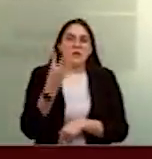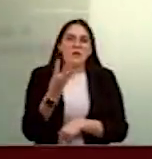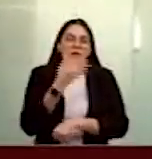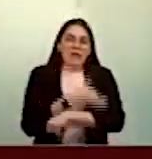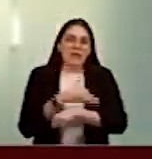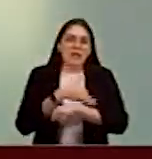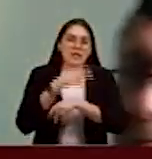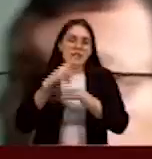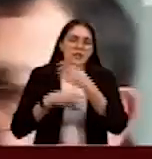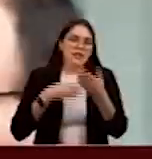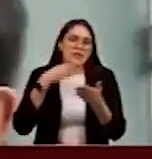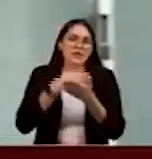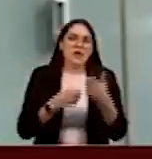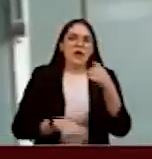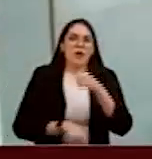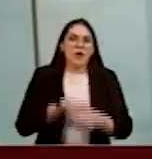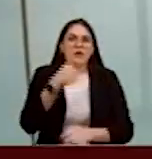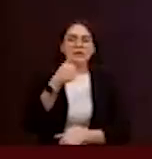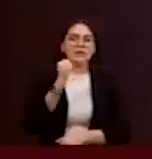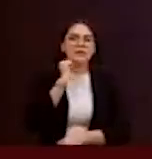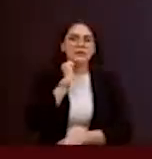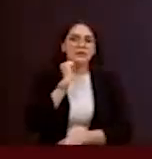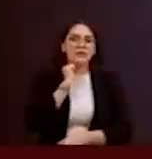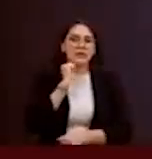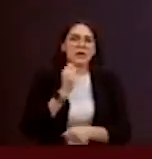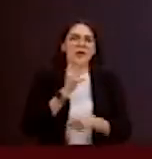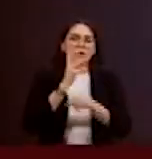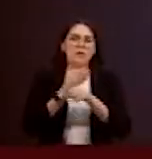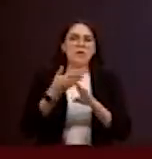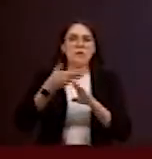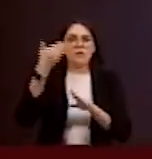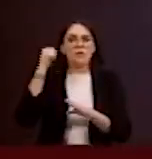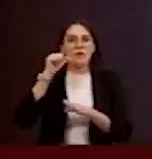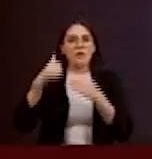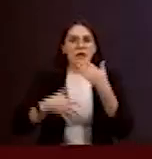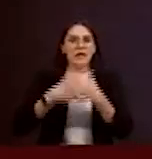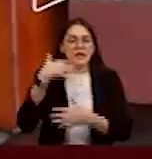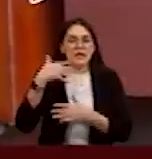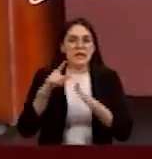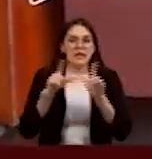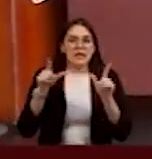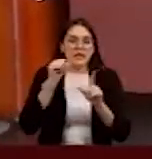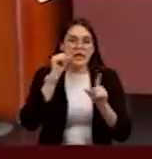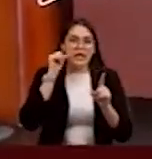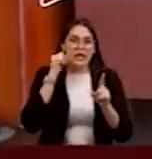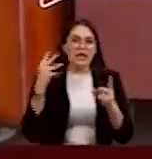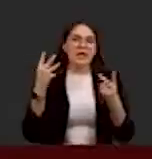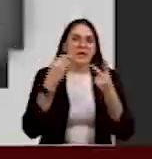acudieron 11 senadores electos, que se suman a los 15 registrados el día de ayer. Así se pronunciaron.